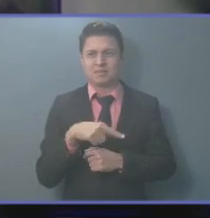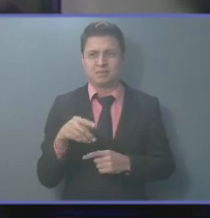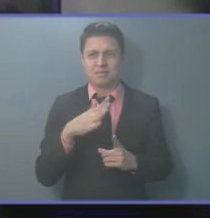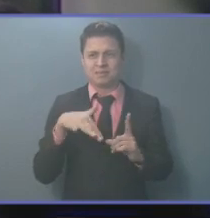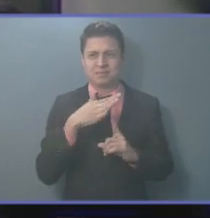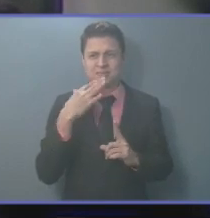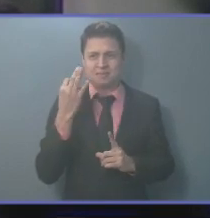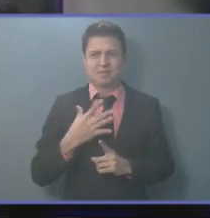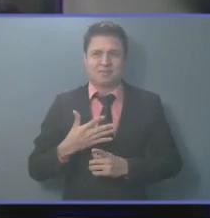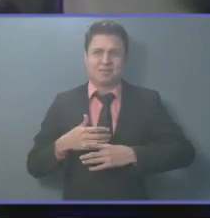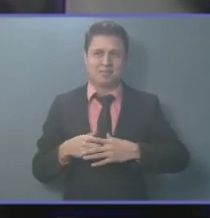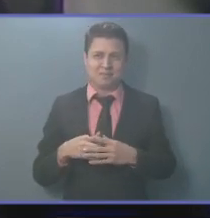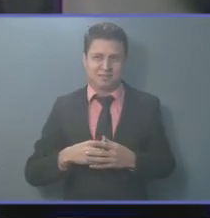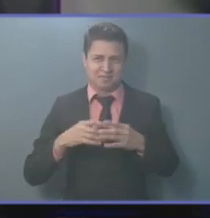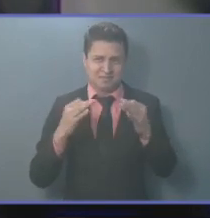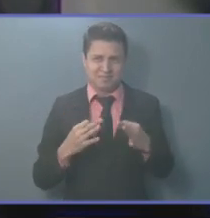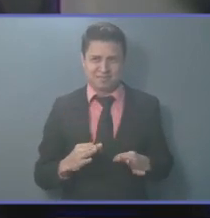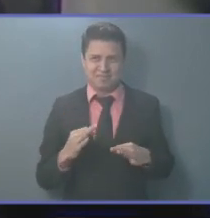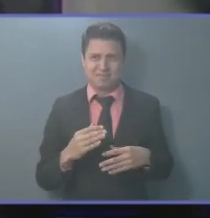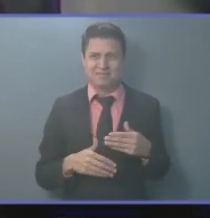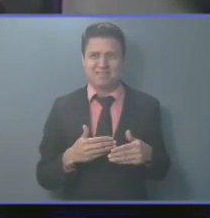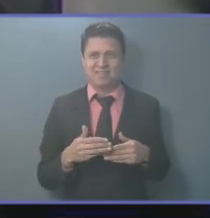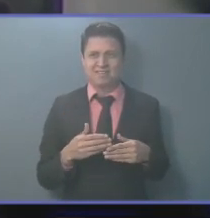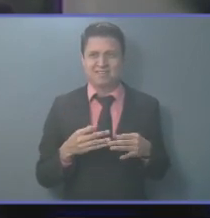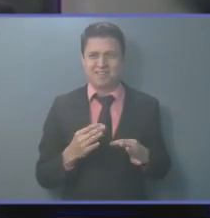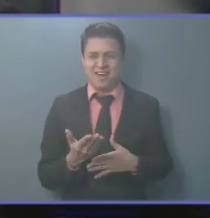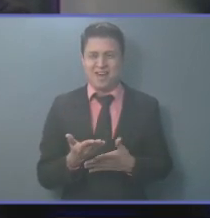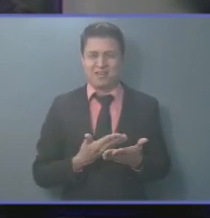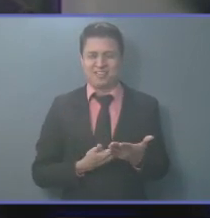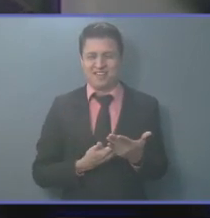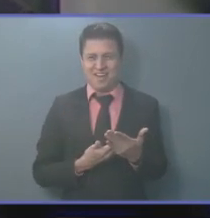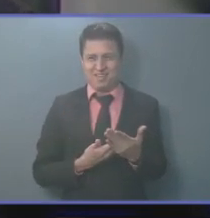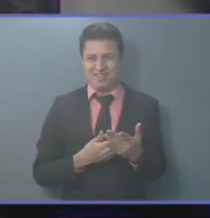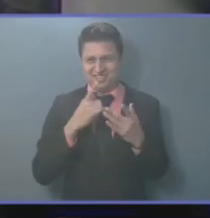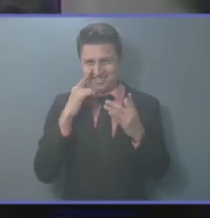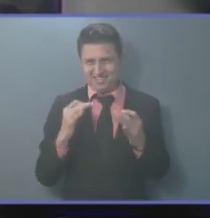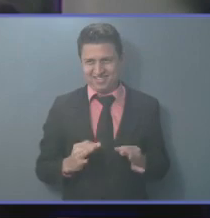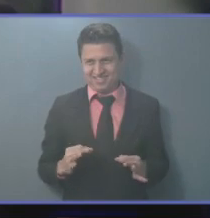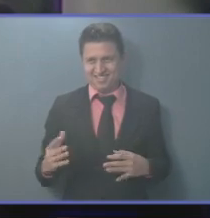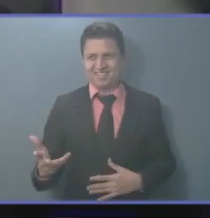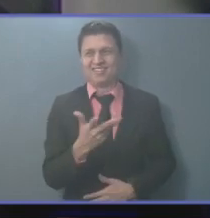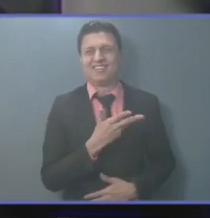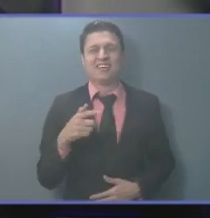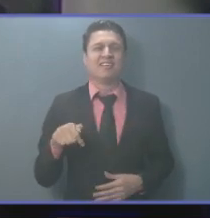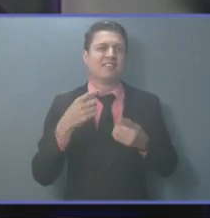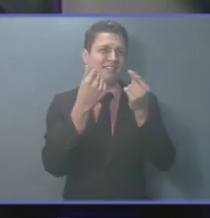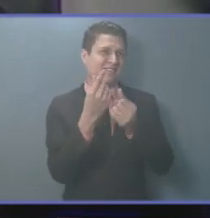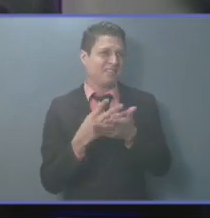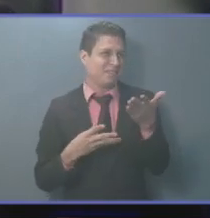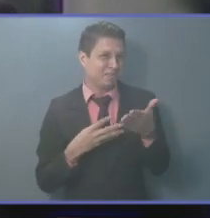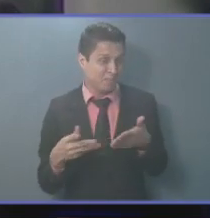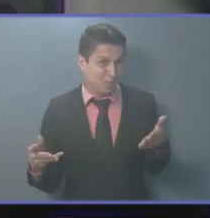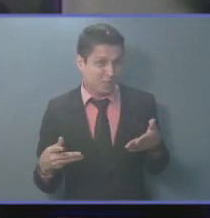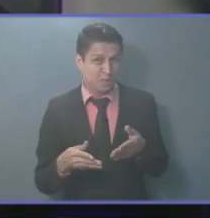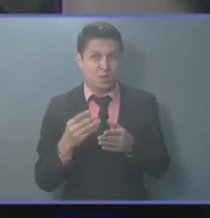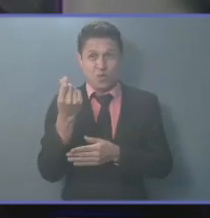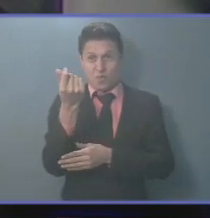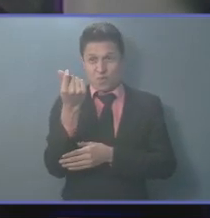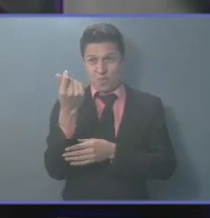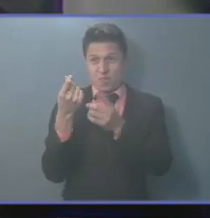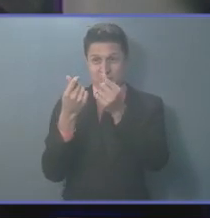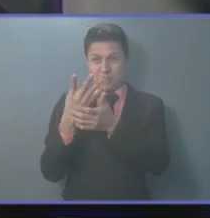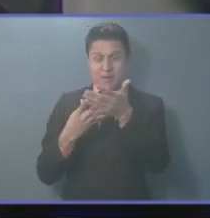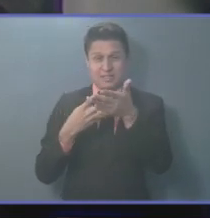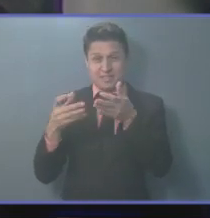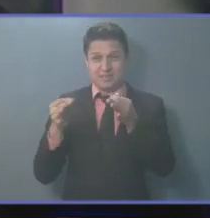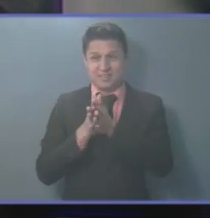manera ingresar ese monto de recursos al presupuesto, al Fondo General del Estado.